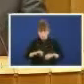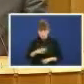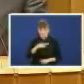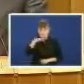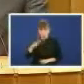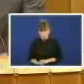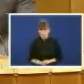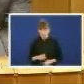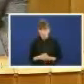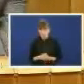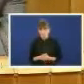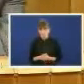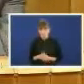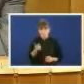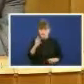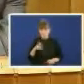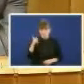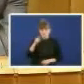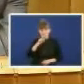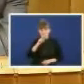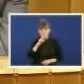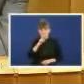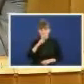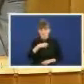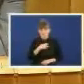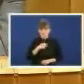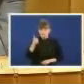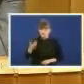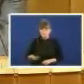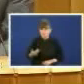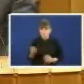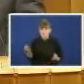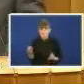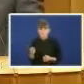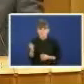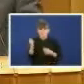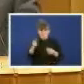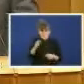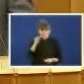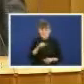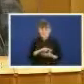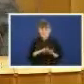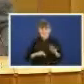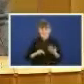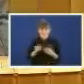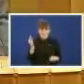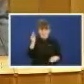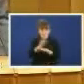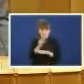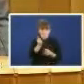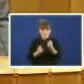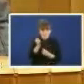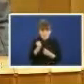e que a tarefa máis importante que temos por diante é dotar a Galiza dun finanzamento dun estatus